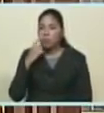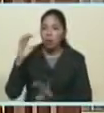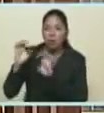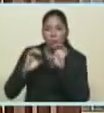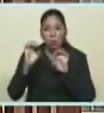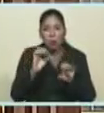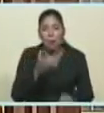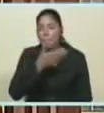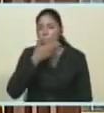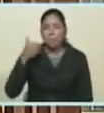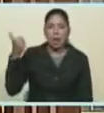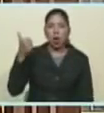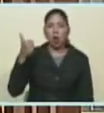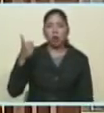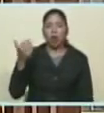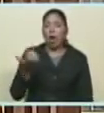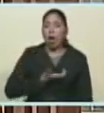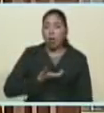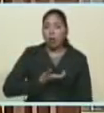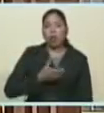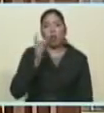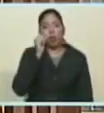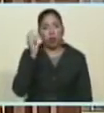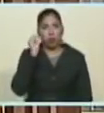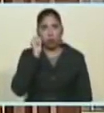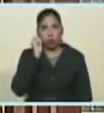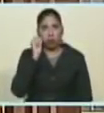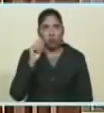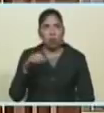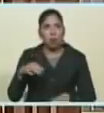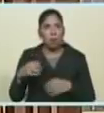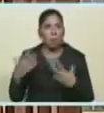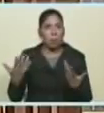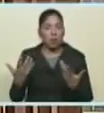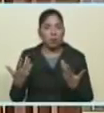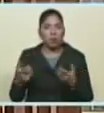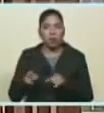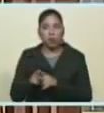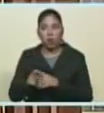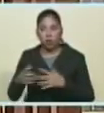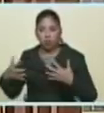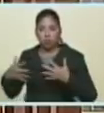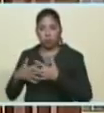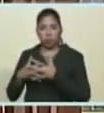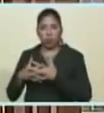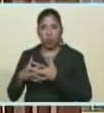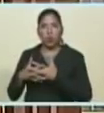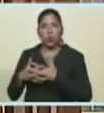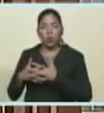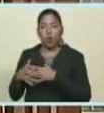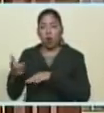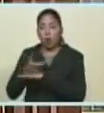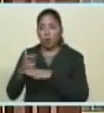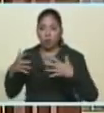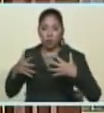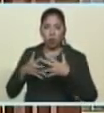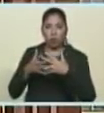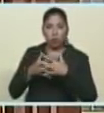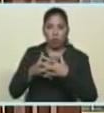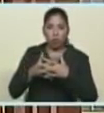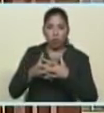las mejores alcaldesas para reforzar todo este trabajo del Consejo Federal de Gobierno y para